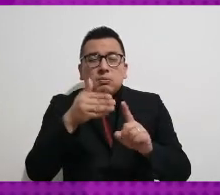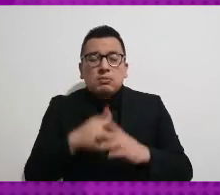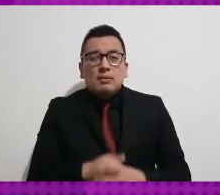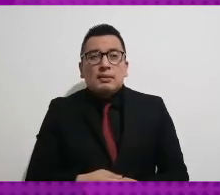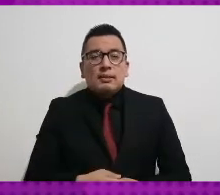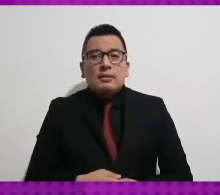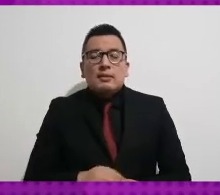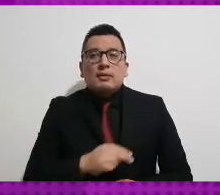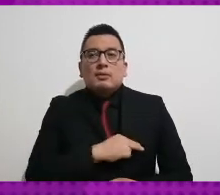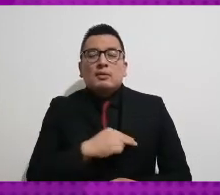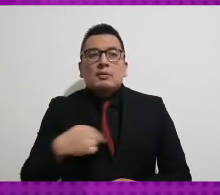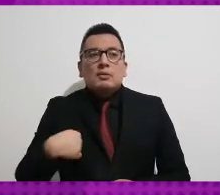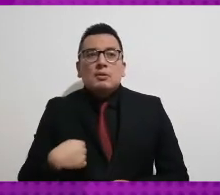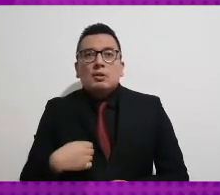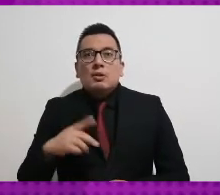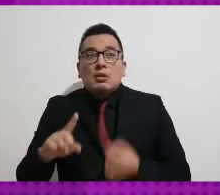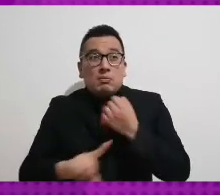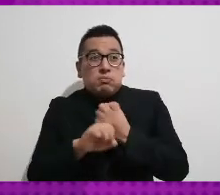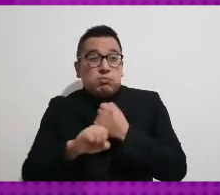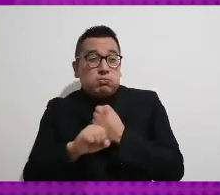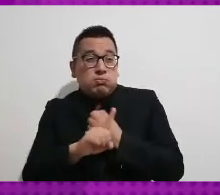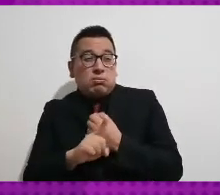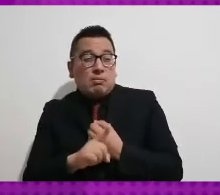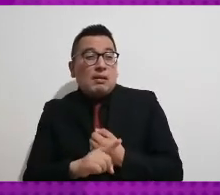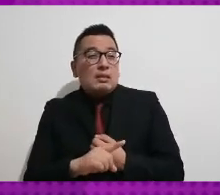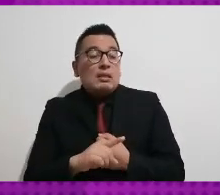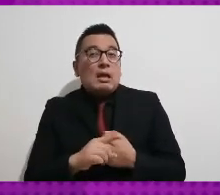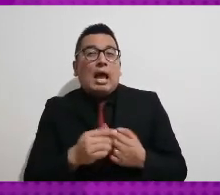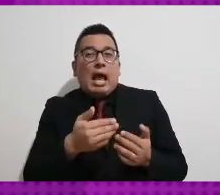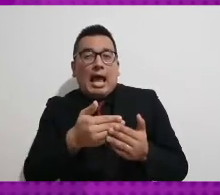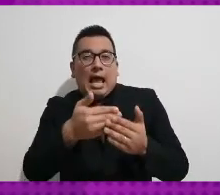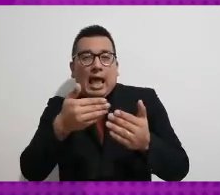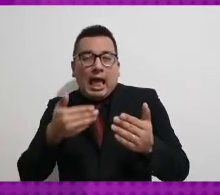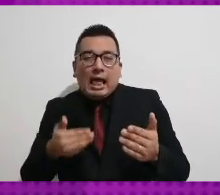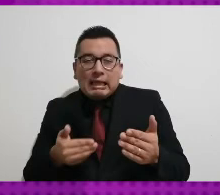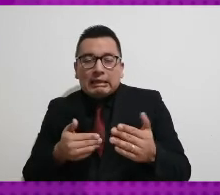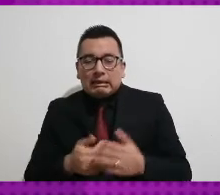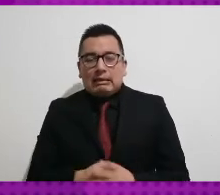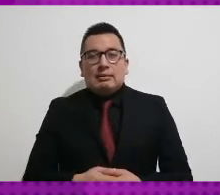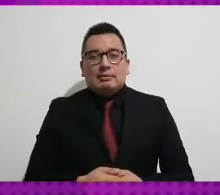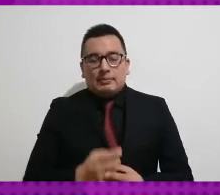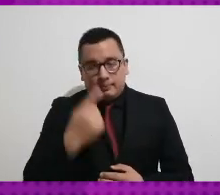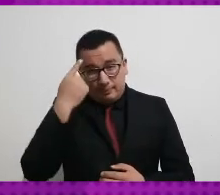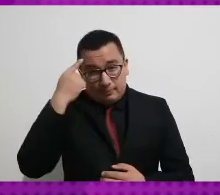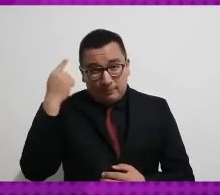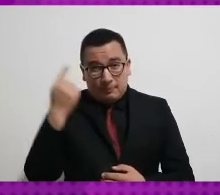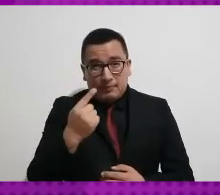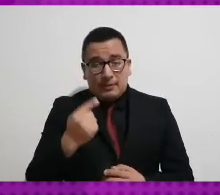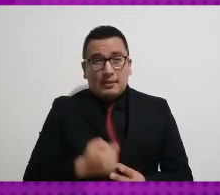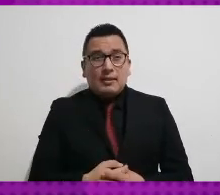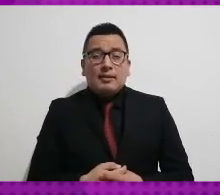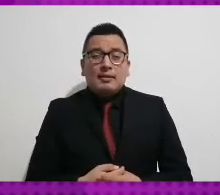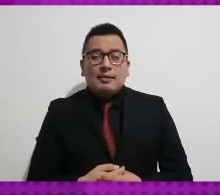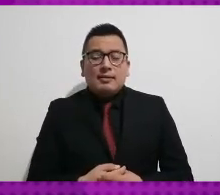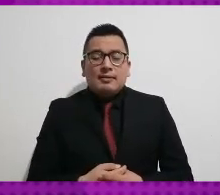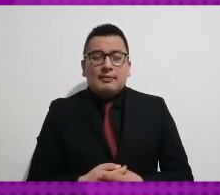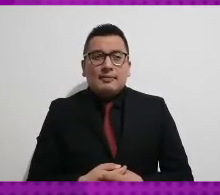es llegar a aspectos de prevención. O sea, estamos trabajando fuerte en ese sentido para